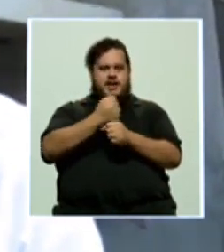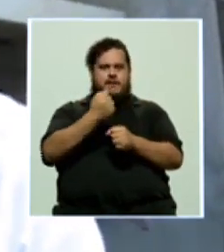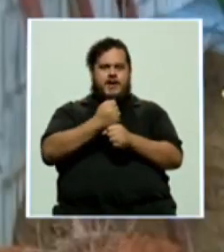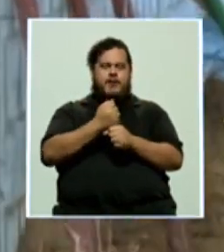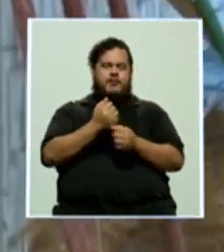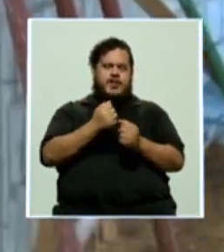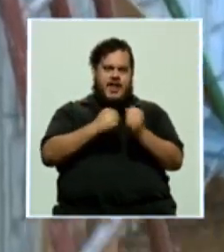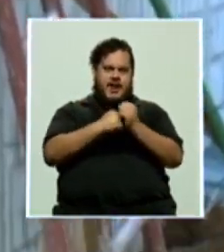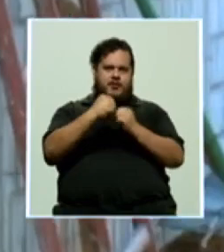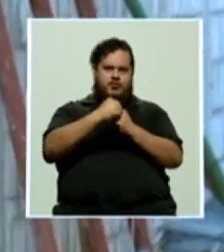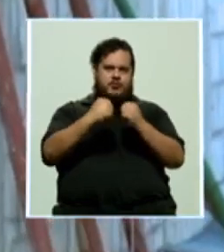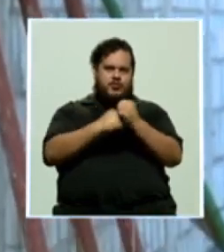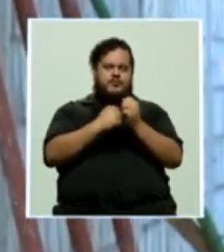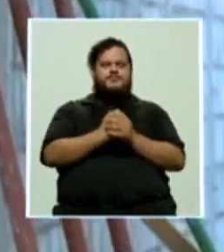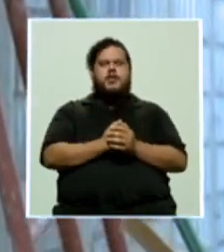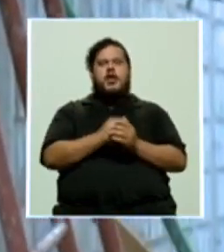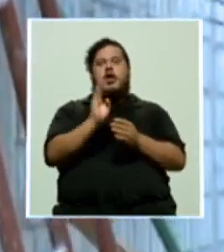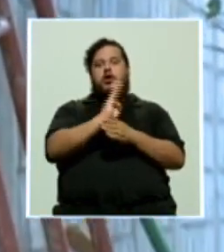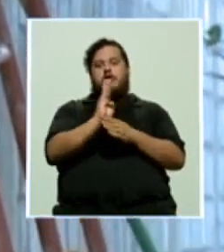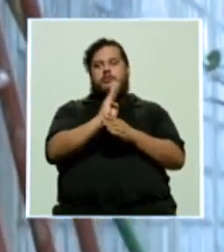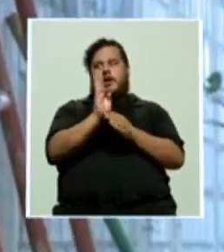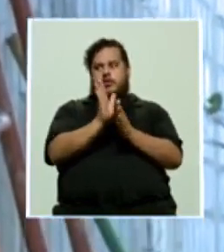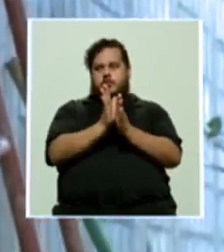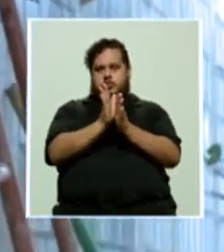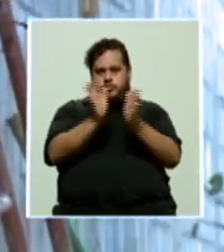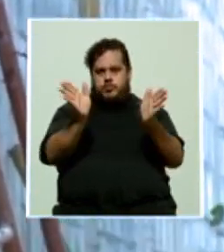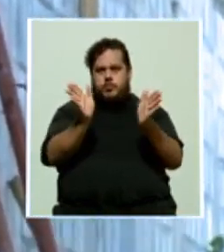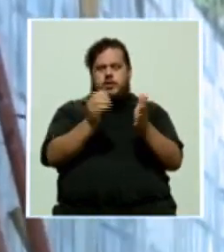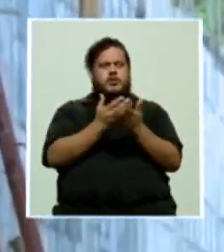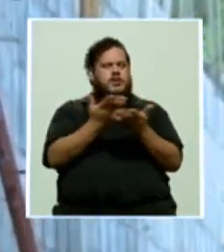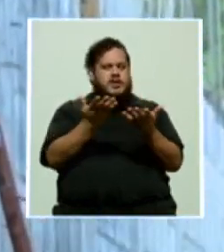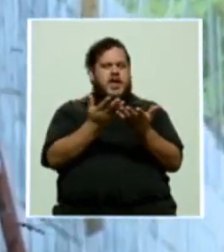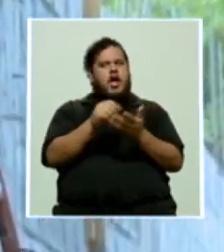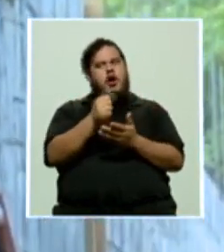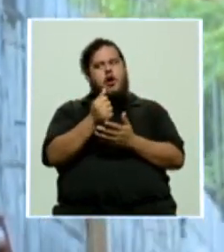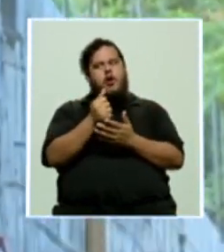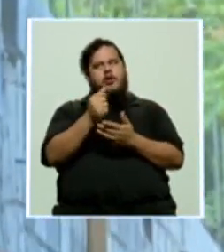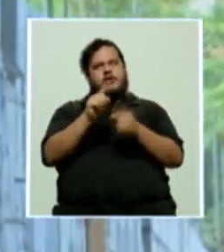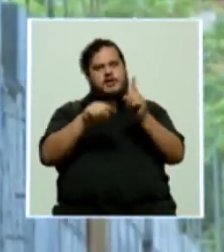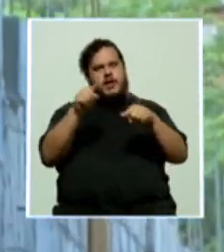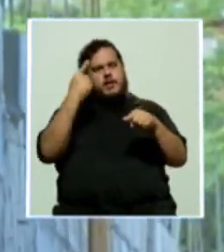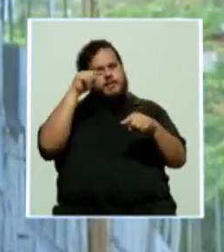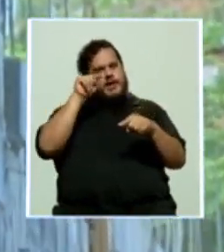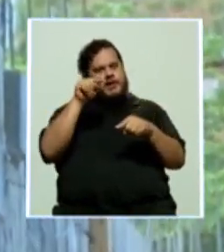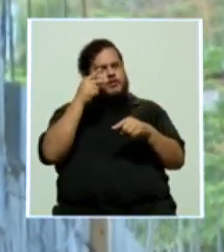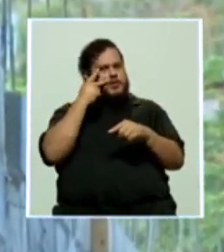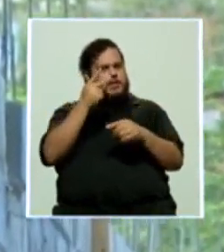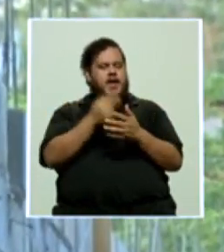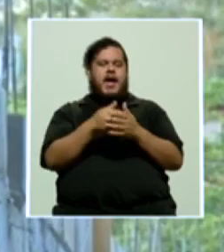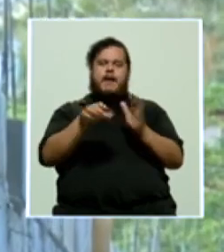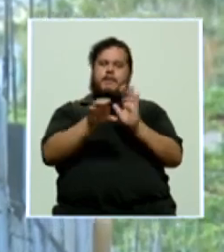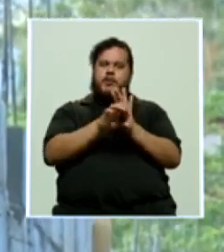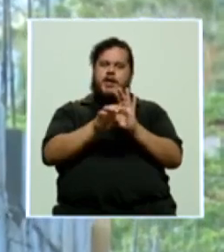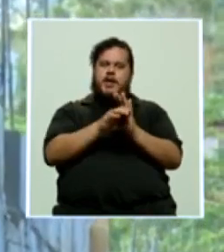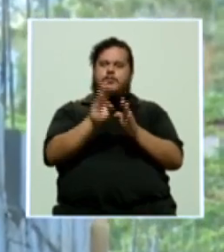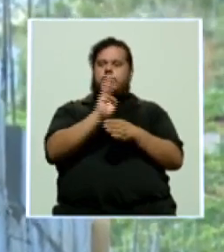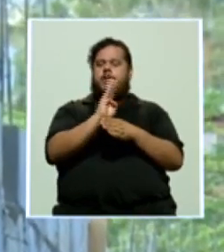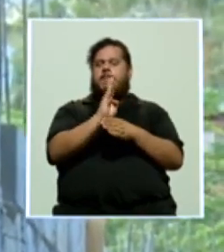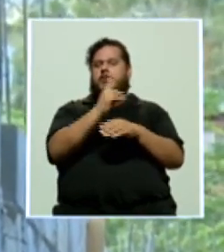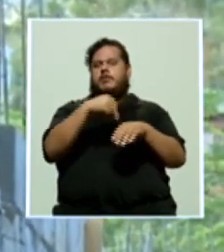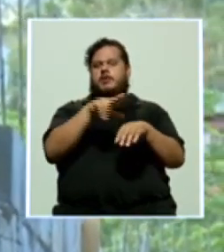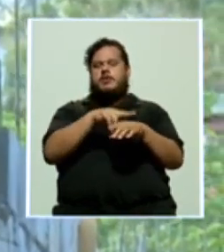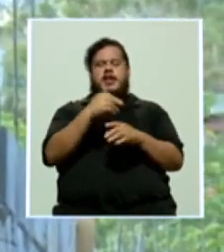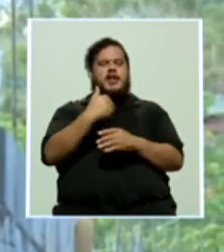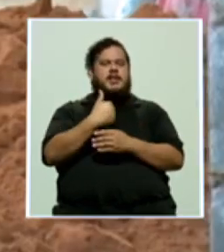construcción. Los bancos públicos también ofrecen otras alternativas para que usted tome en cuenta. Por ejemplo, el Banco Nacional tiene